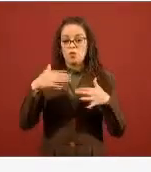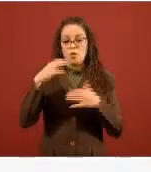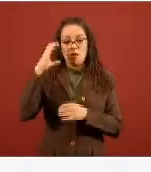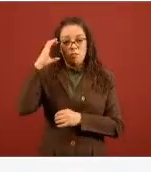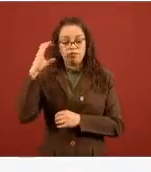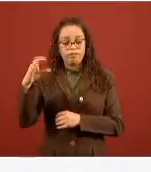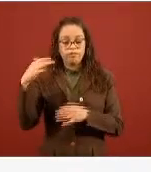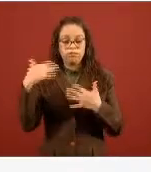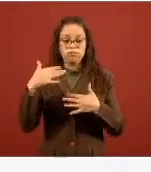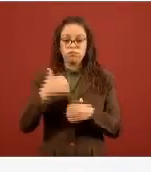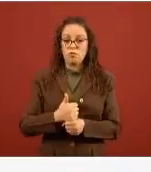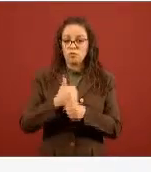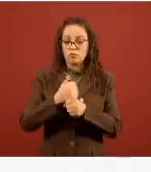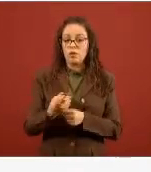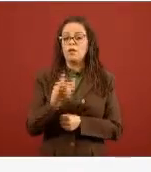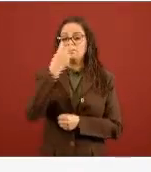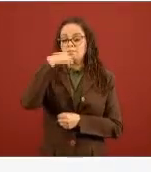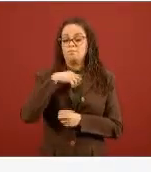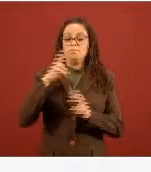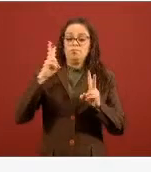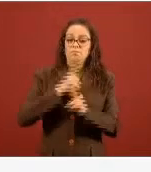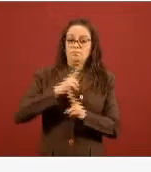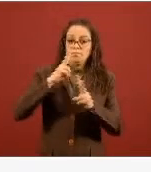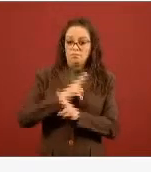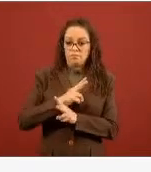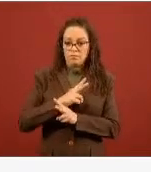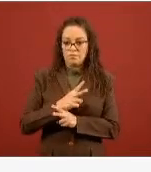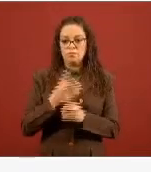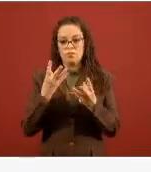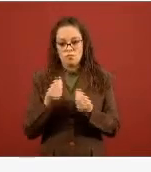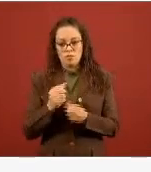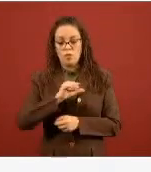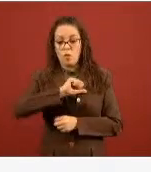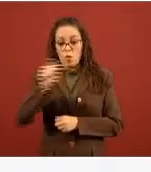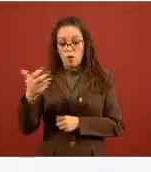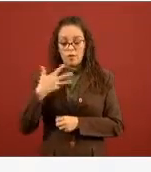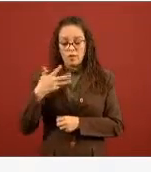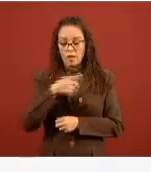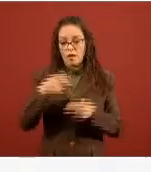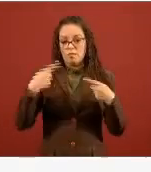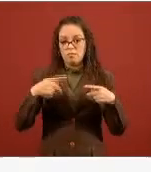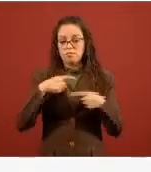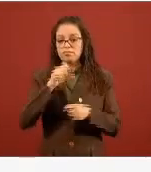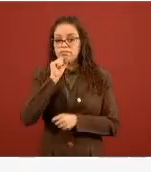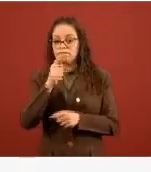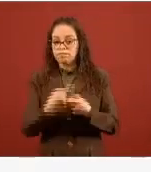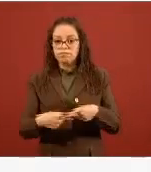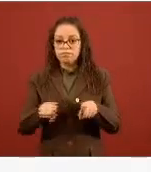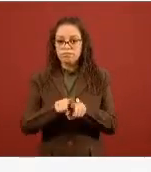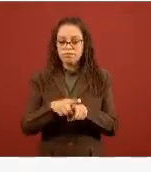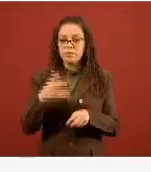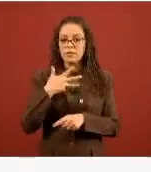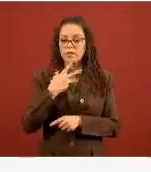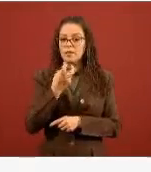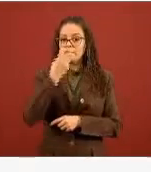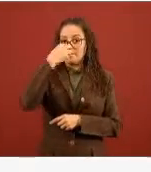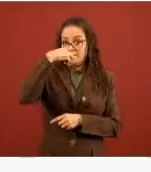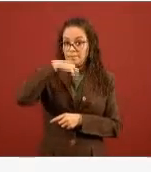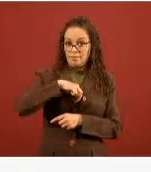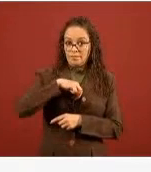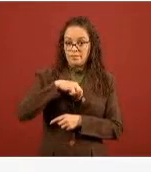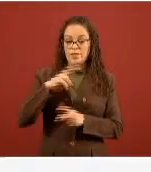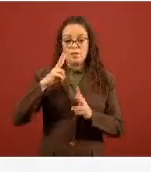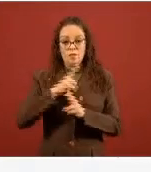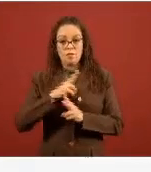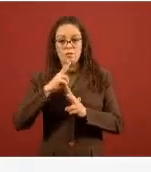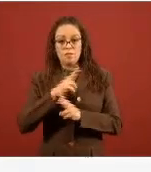decir, intubados, hay otras 145 personas que también tienen esta característica, es decir, que están intubados, pero que no son